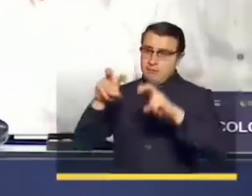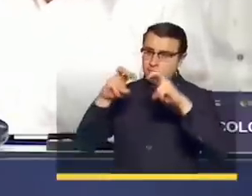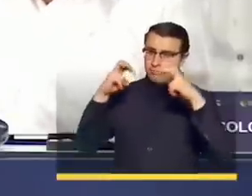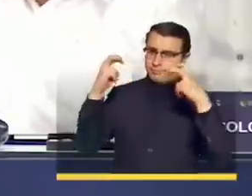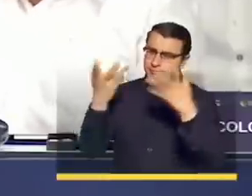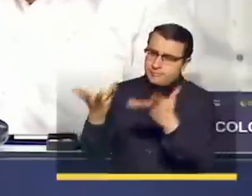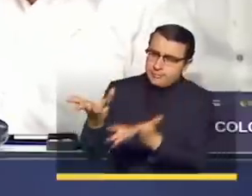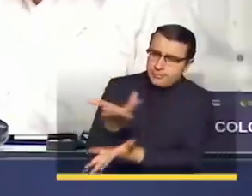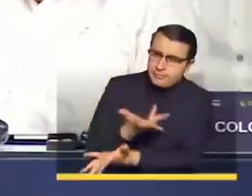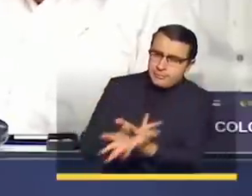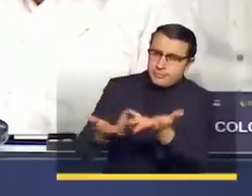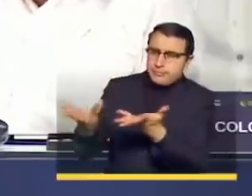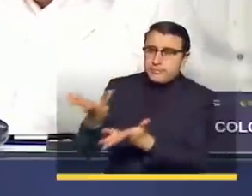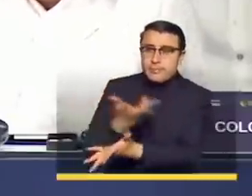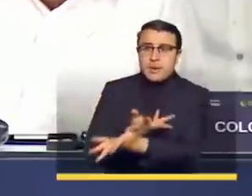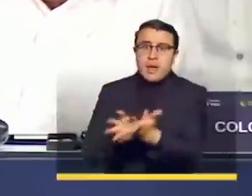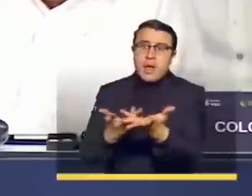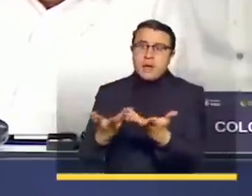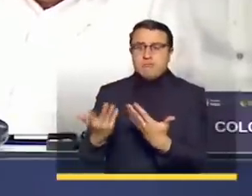Nacional, ELN.